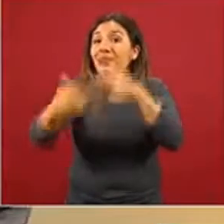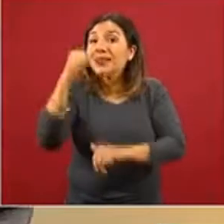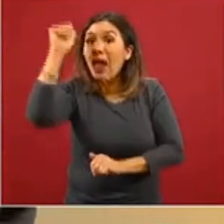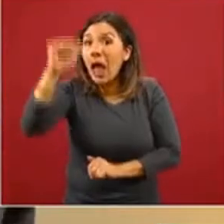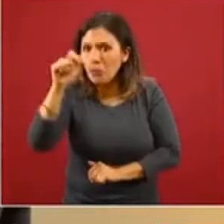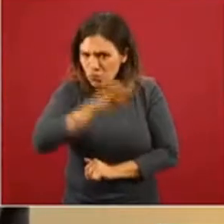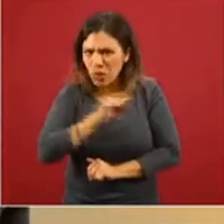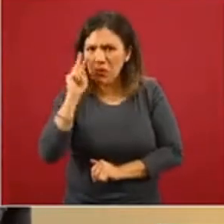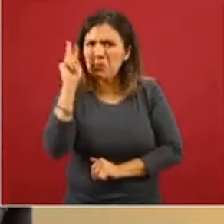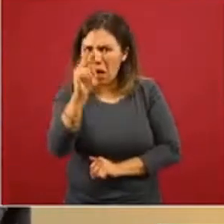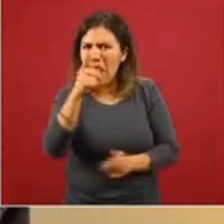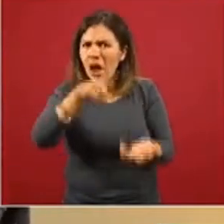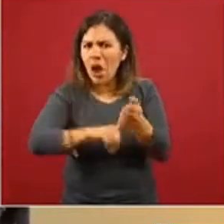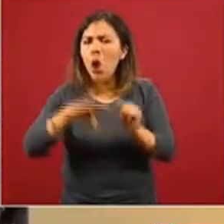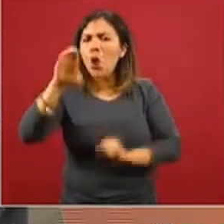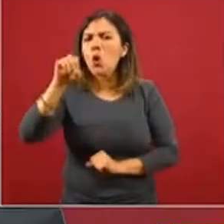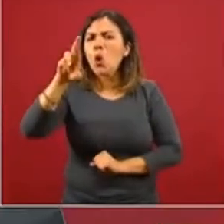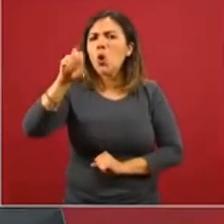lo pueden ver en el sitio